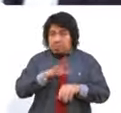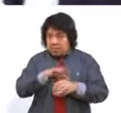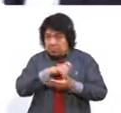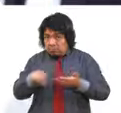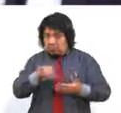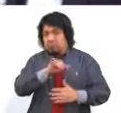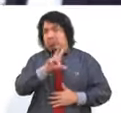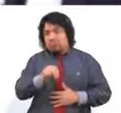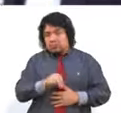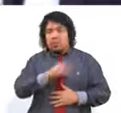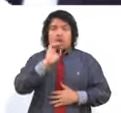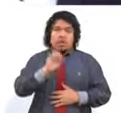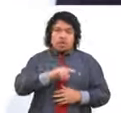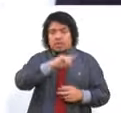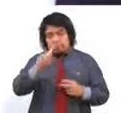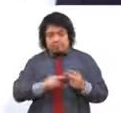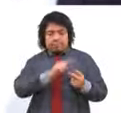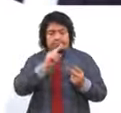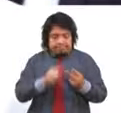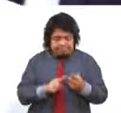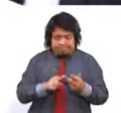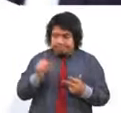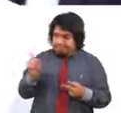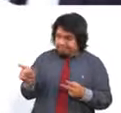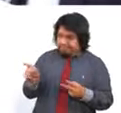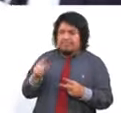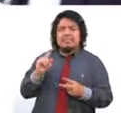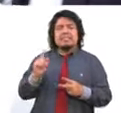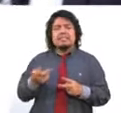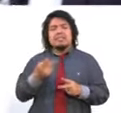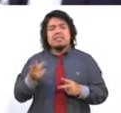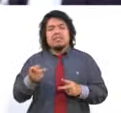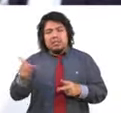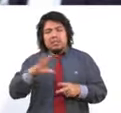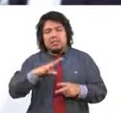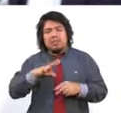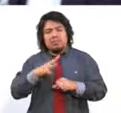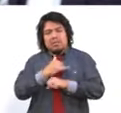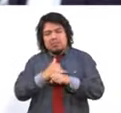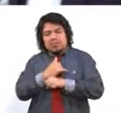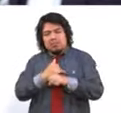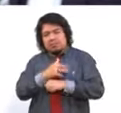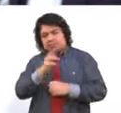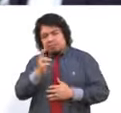y también preguntarle, aprovechando que está el secretario, ¿en qué concluyó esta investigación